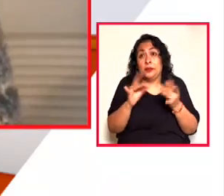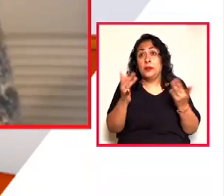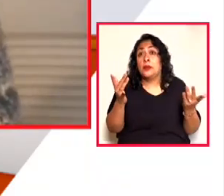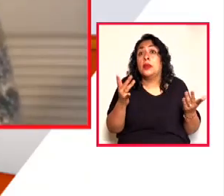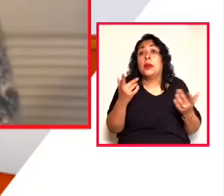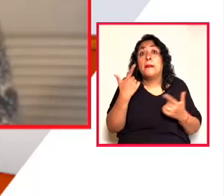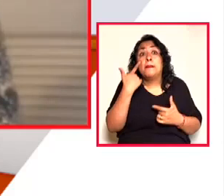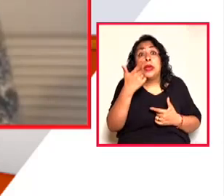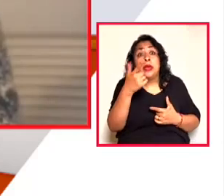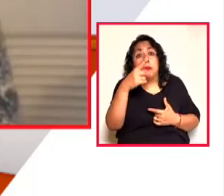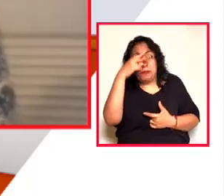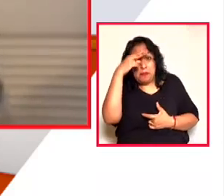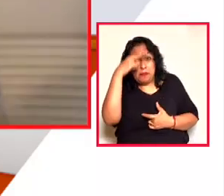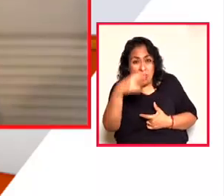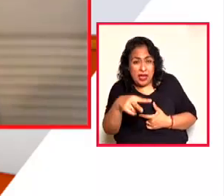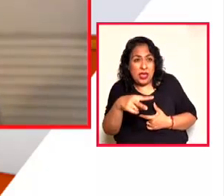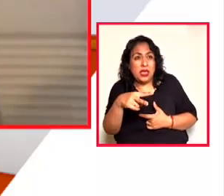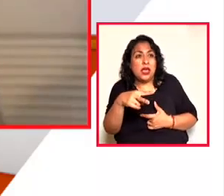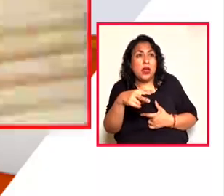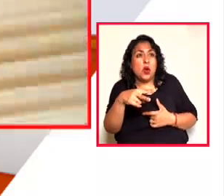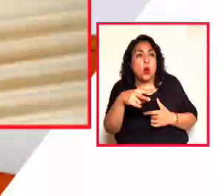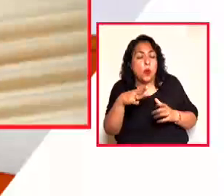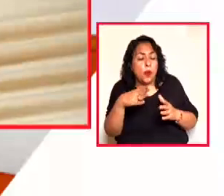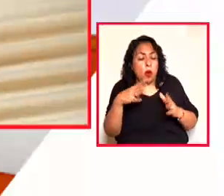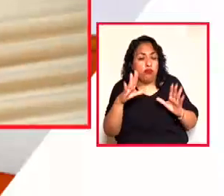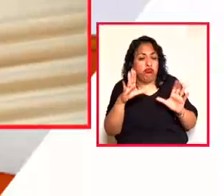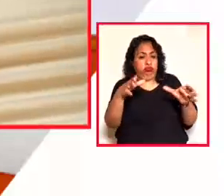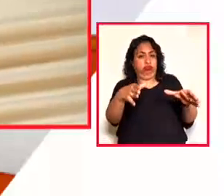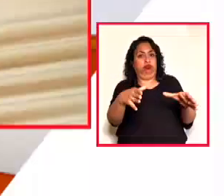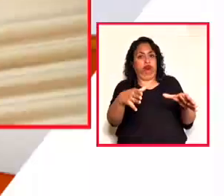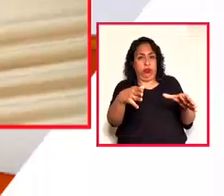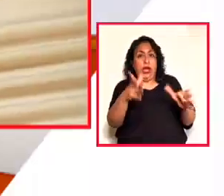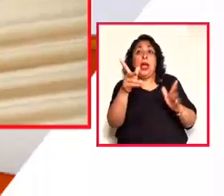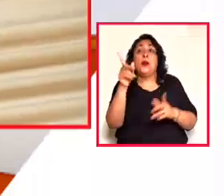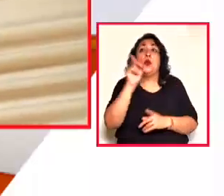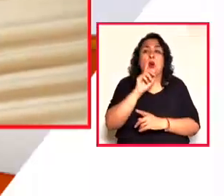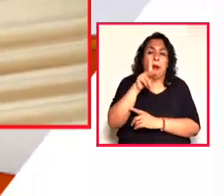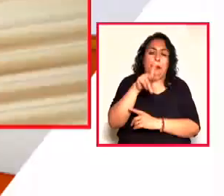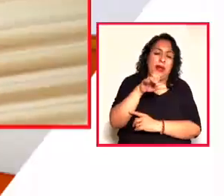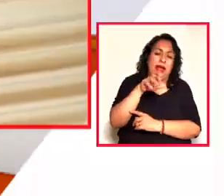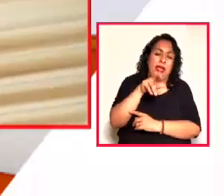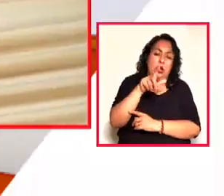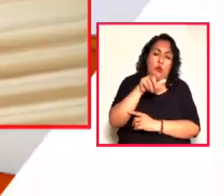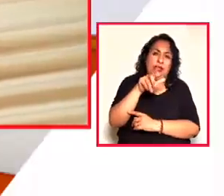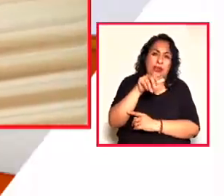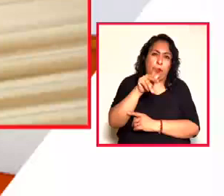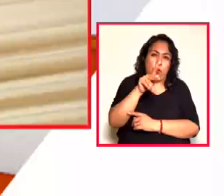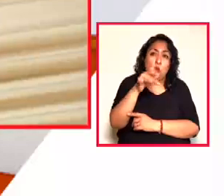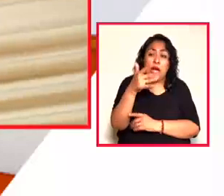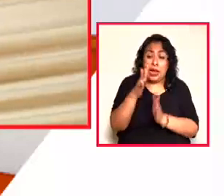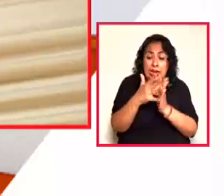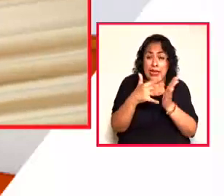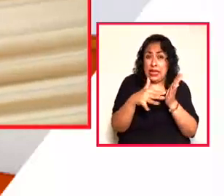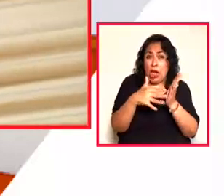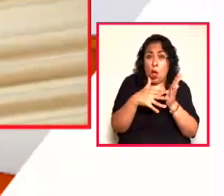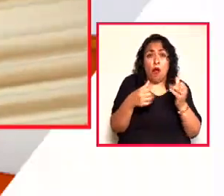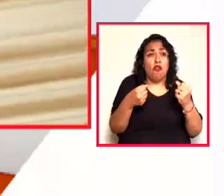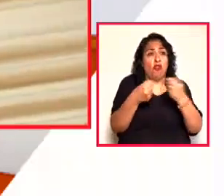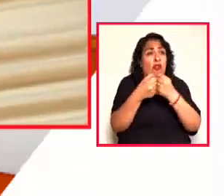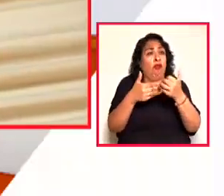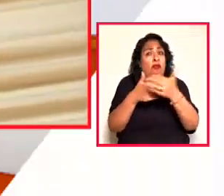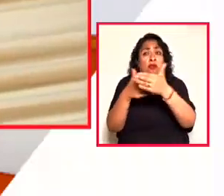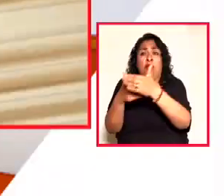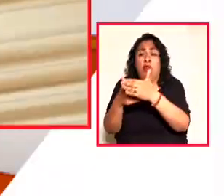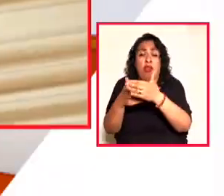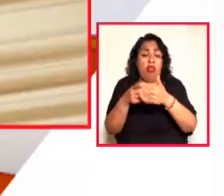a México desde fuera, desde lejos. Para María Luisa Puga, la literatura no conoce fronteras entre los diarios